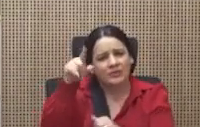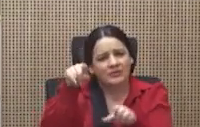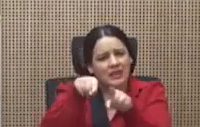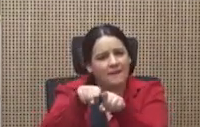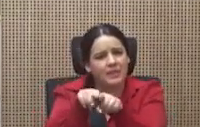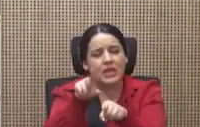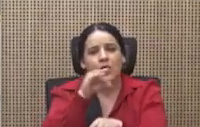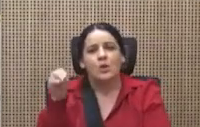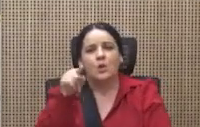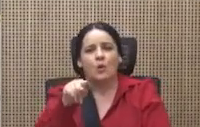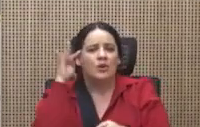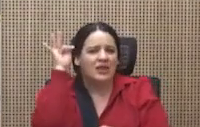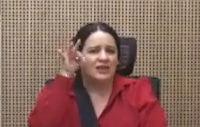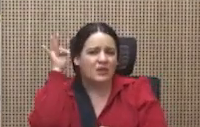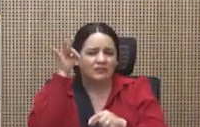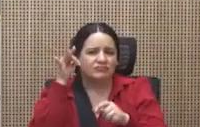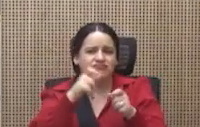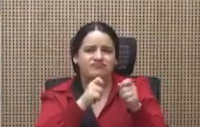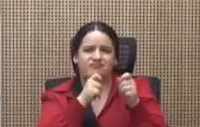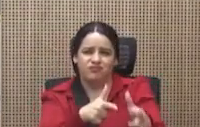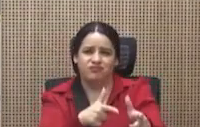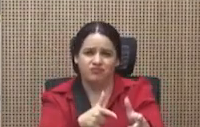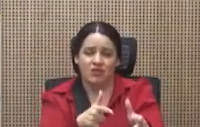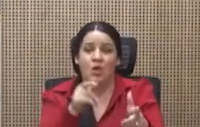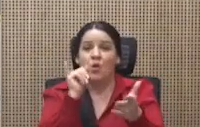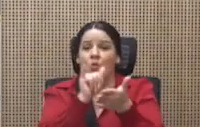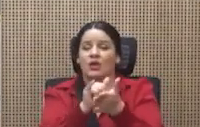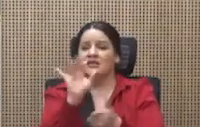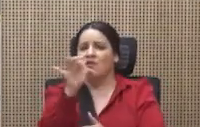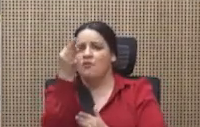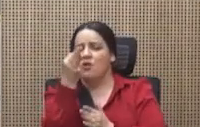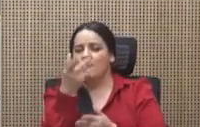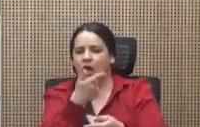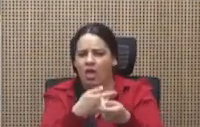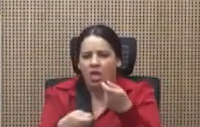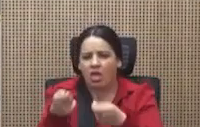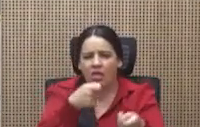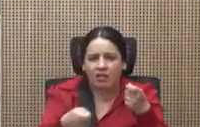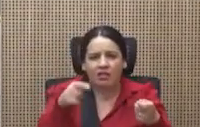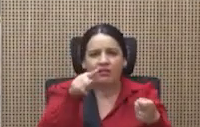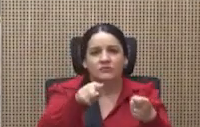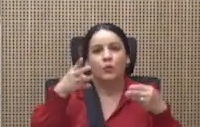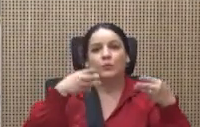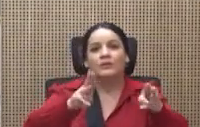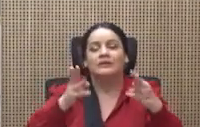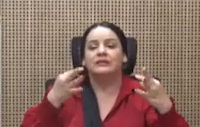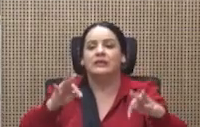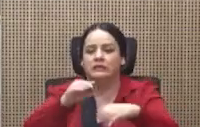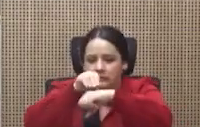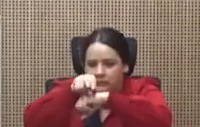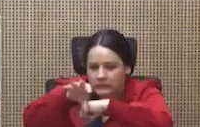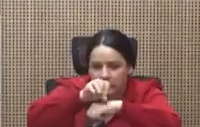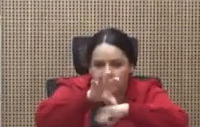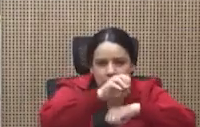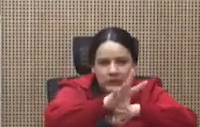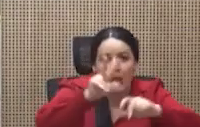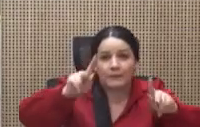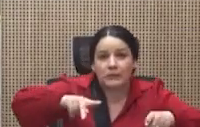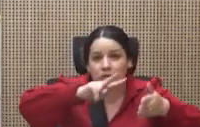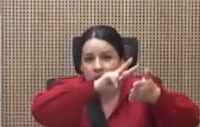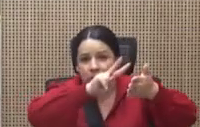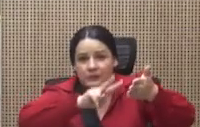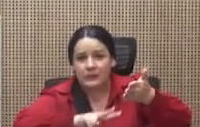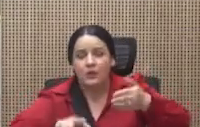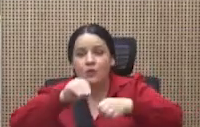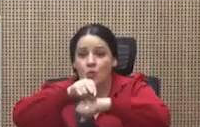Conspiración y una exageración con esta táctica de manipulación de medios tratan de influir en sus lectores para que este tema o más bien